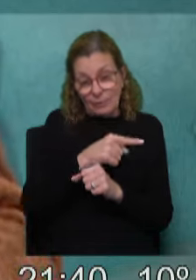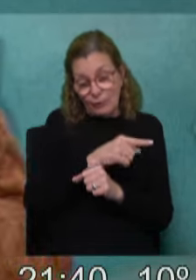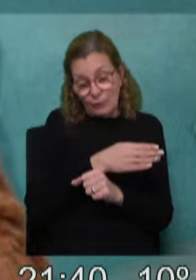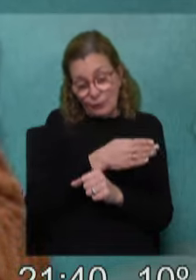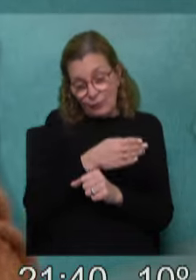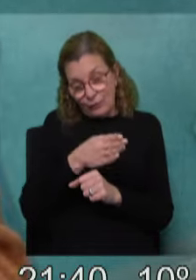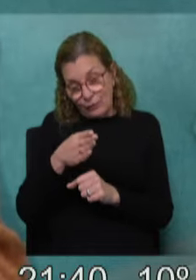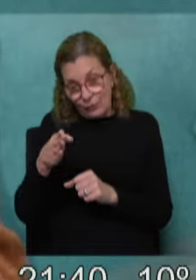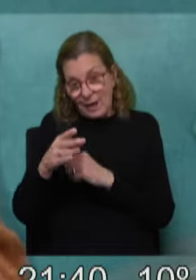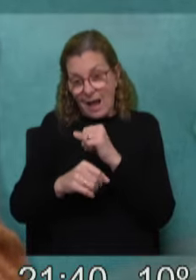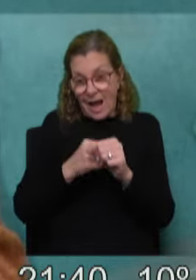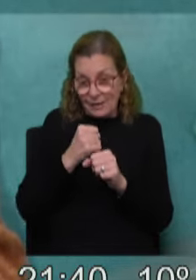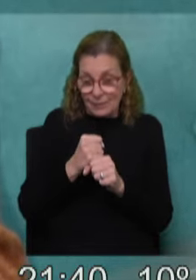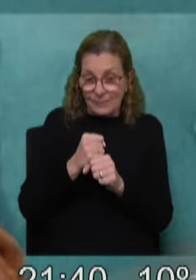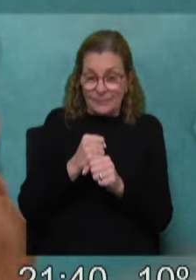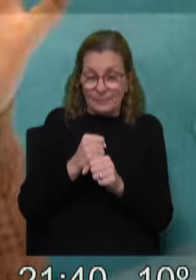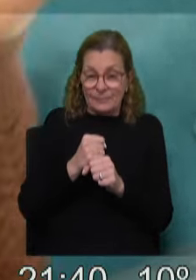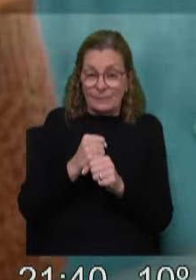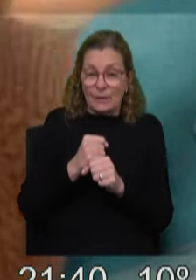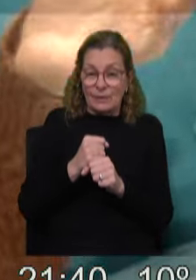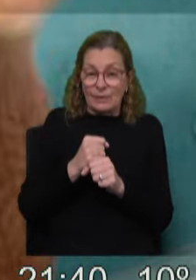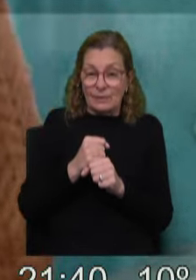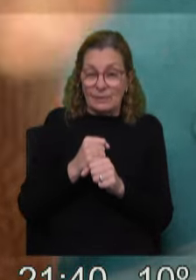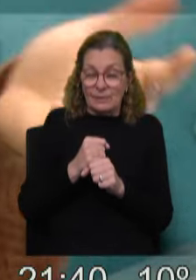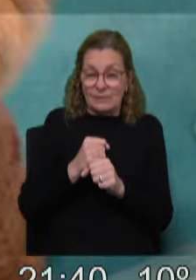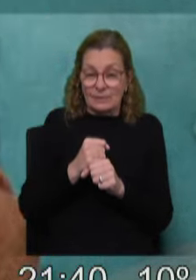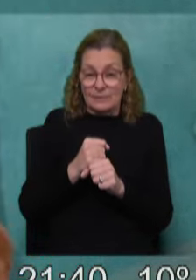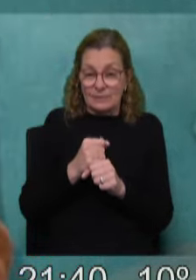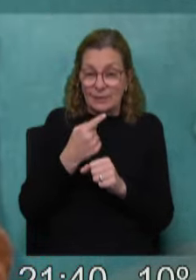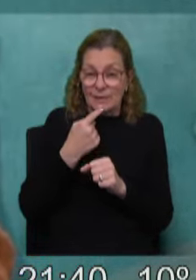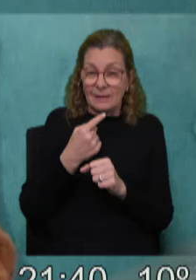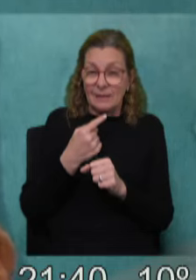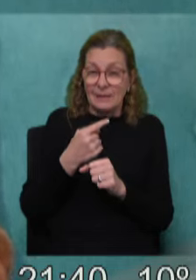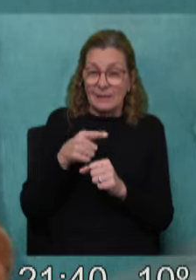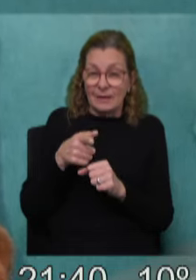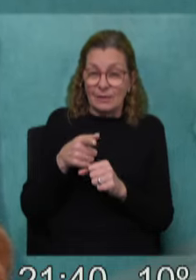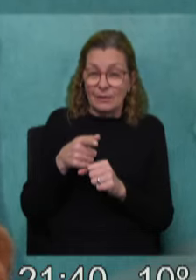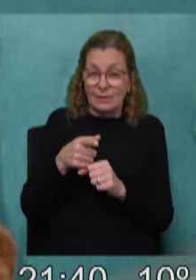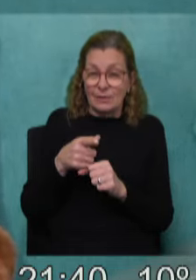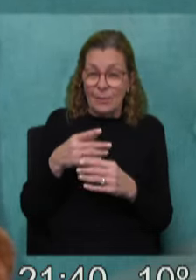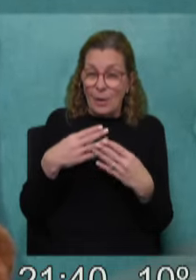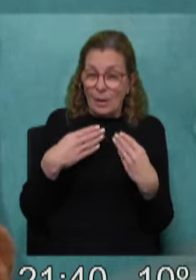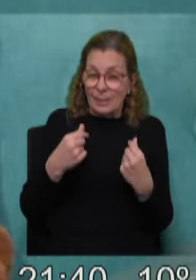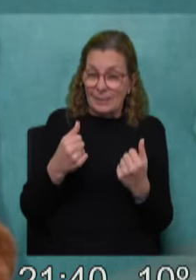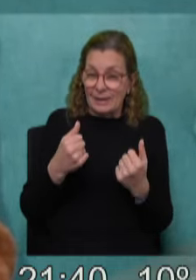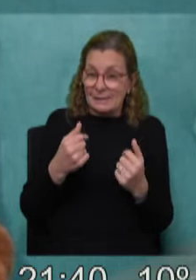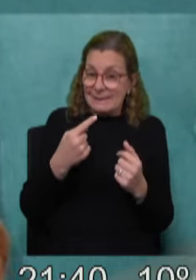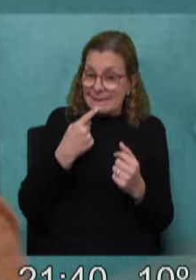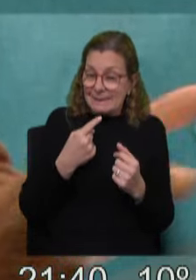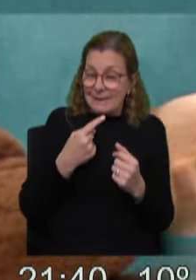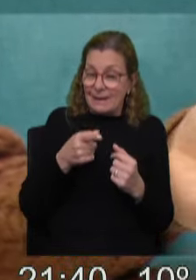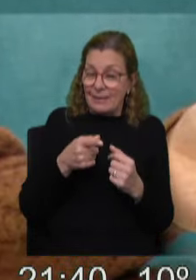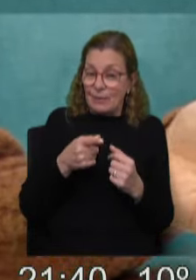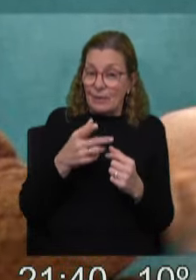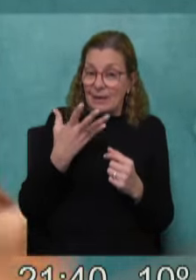Entonces, el no dar mucho pelota al que dirán y la piel gruesa, es